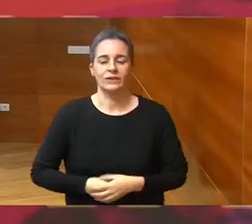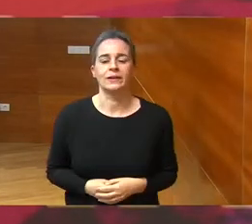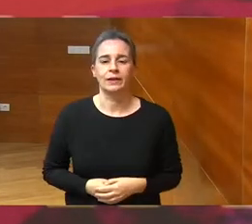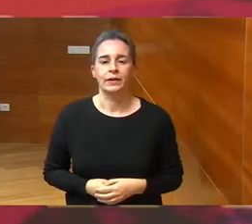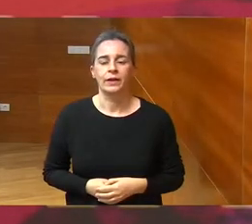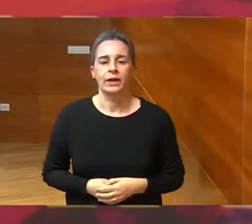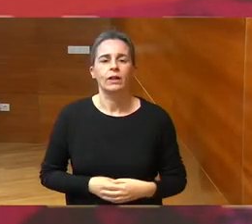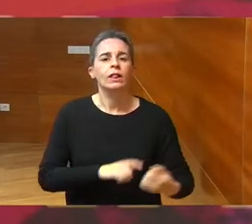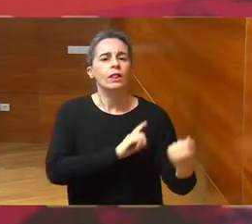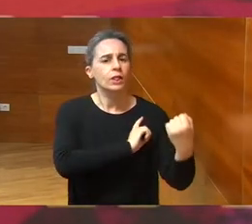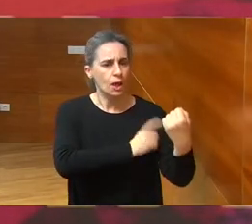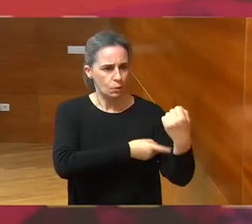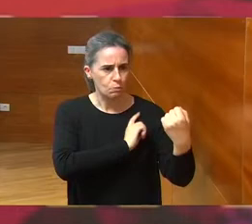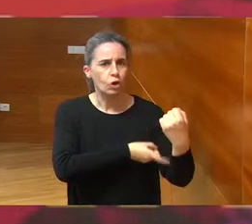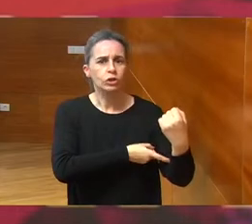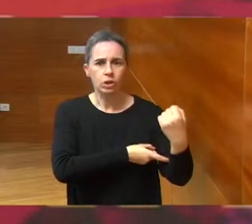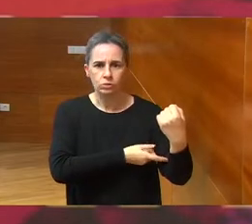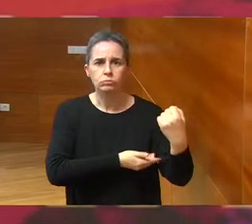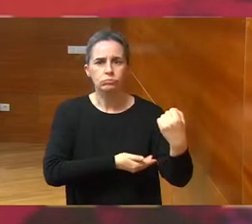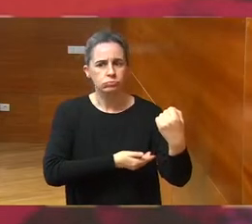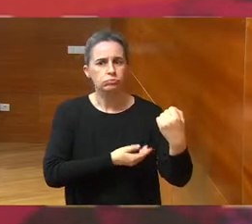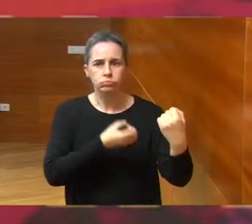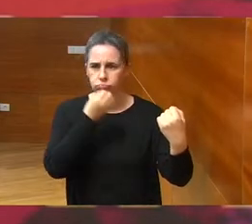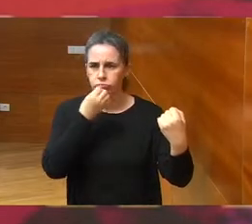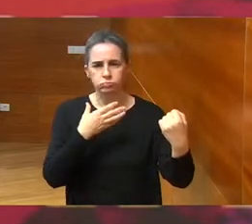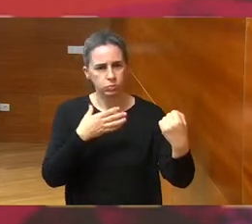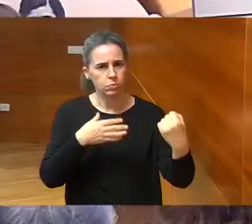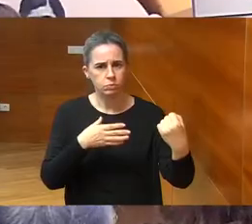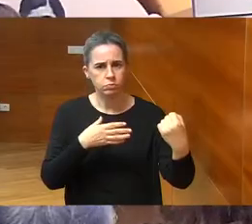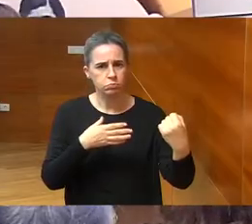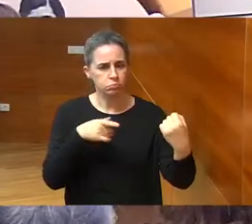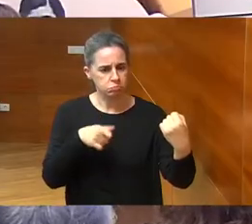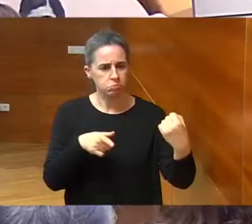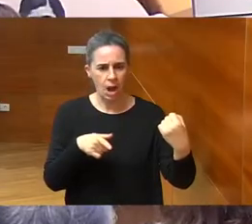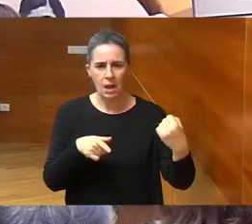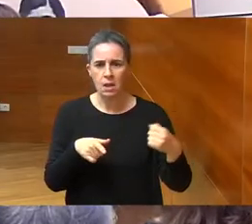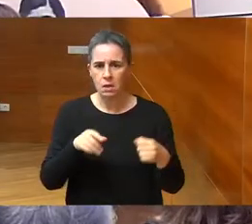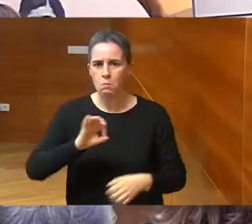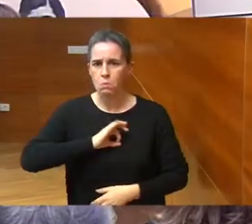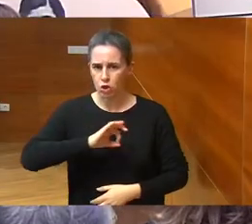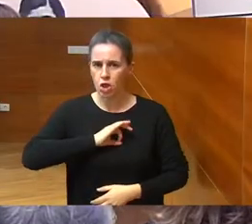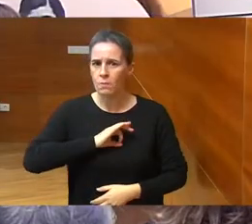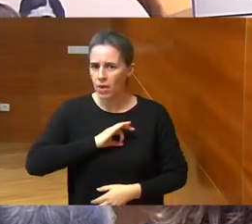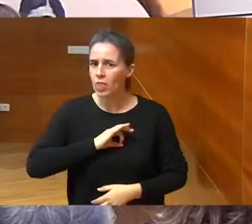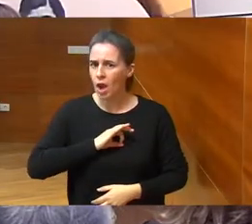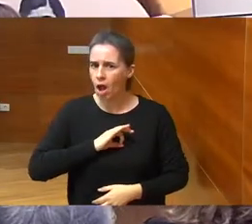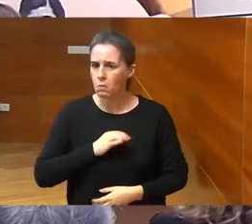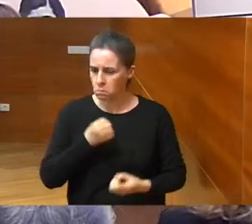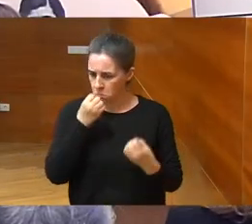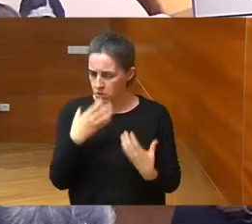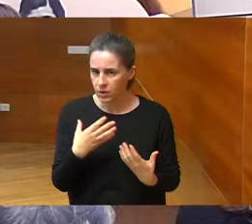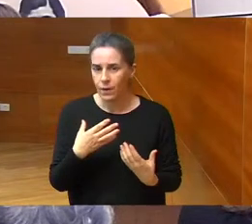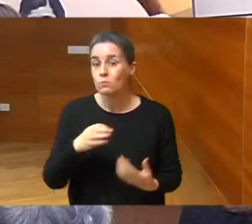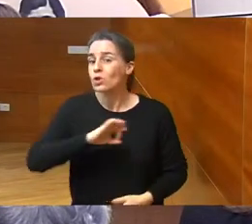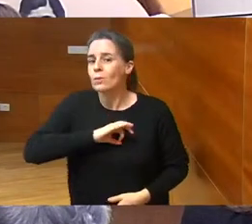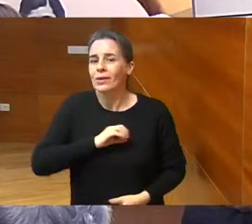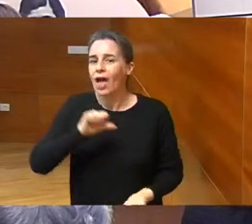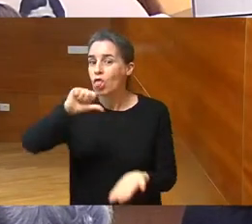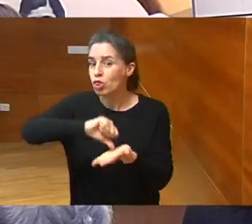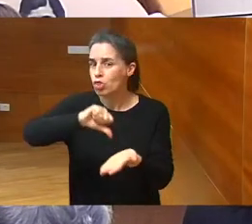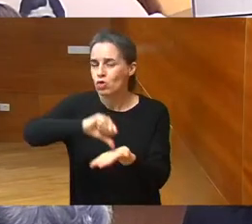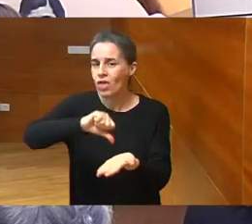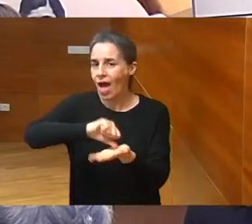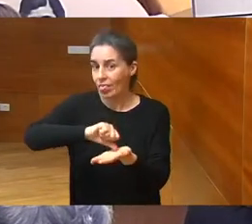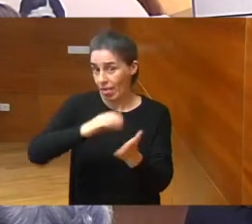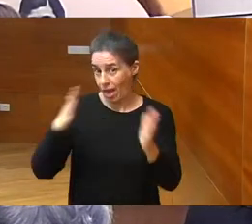tíña moita aceptación en pontevedra pontevedra fue una ciudad muy en esa